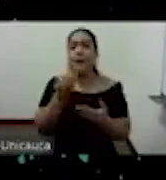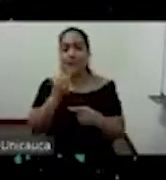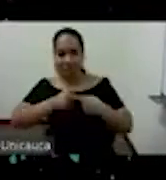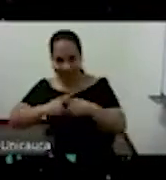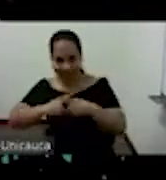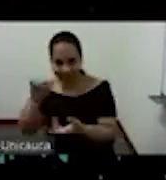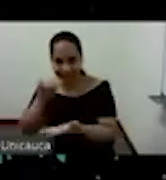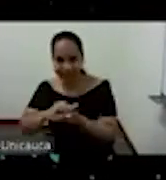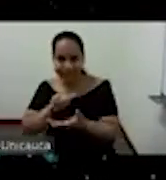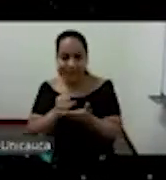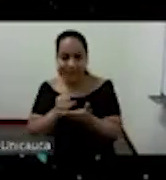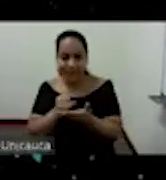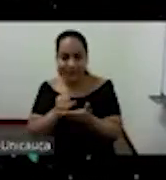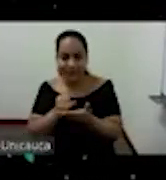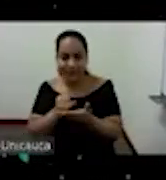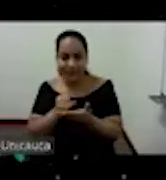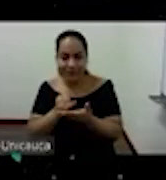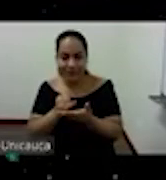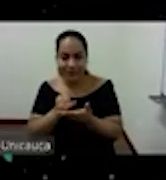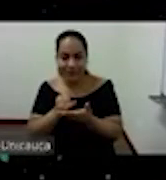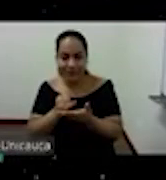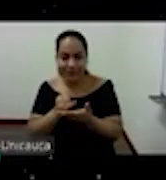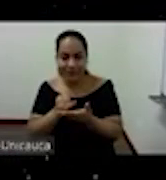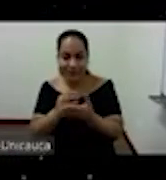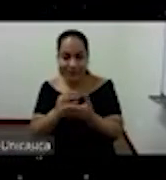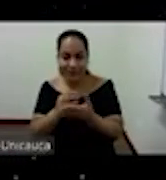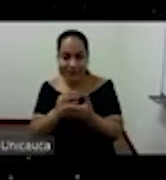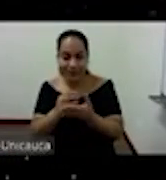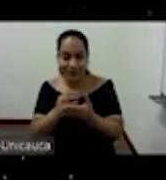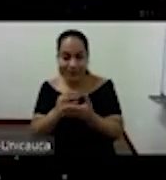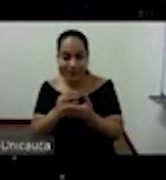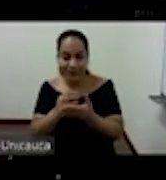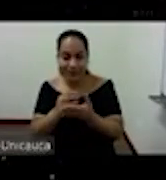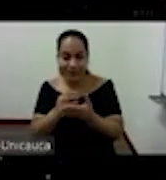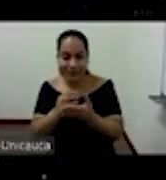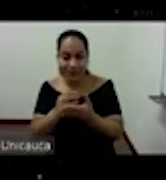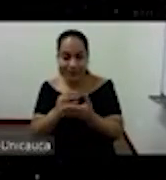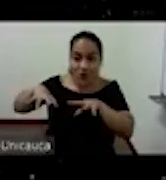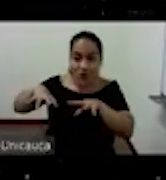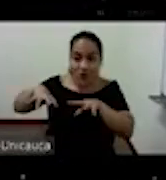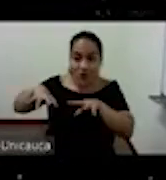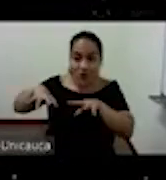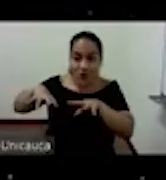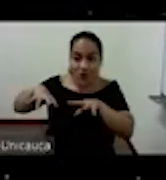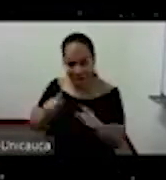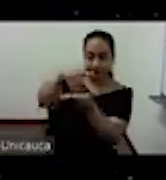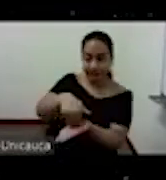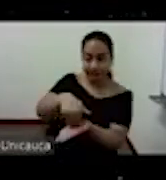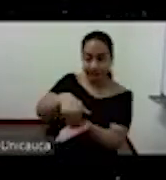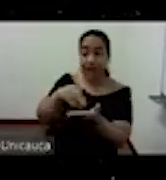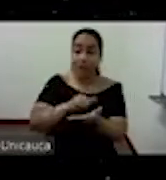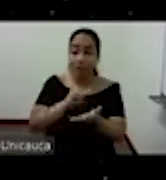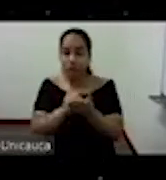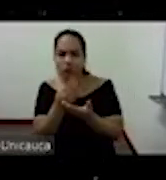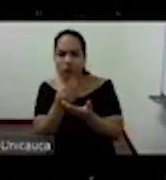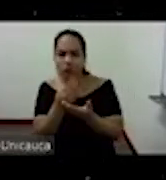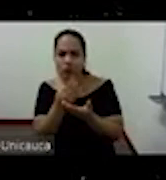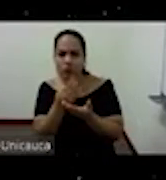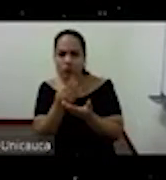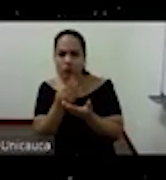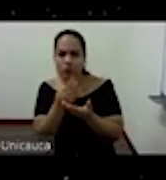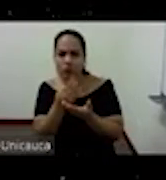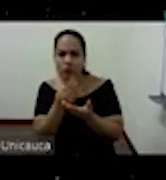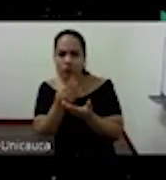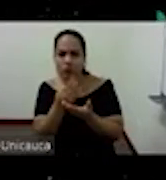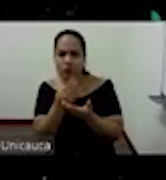del colonialismo y de la conquista, ¿verdad? Entonces, lo que buscamos es posibilitar que los grupos